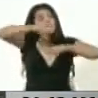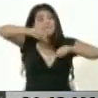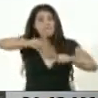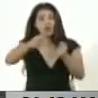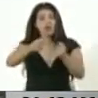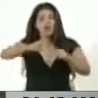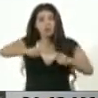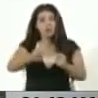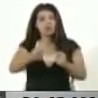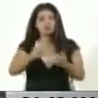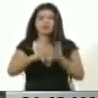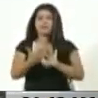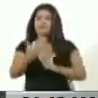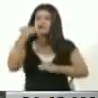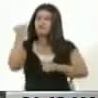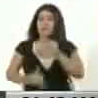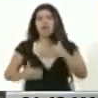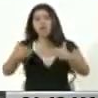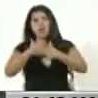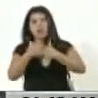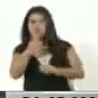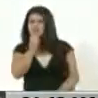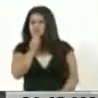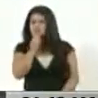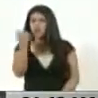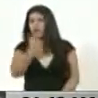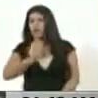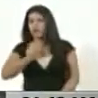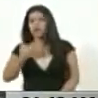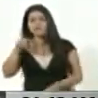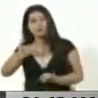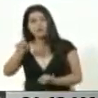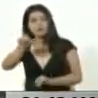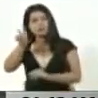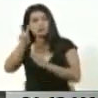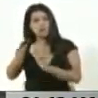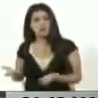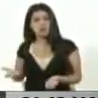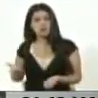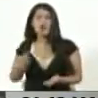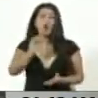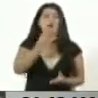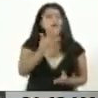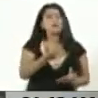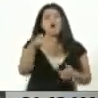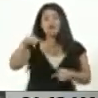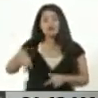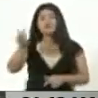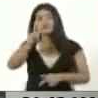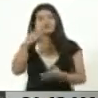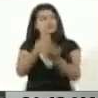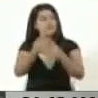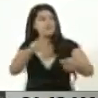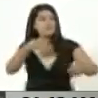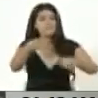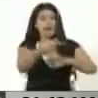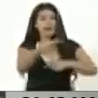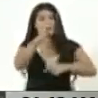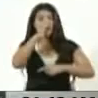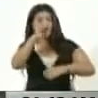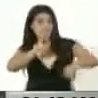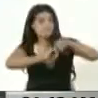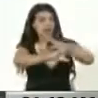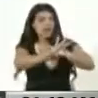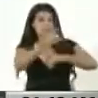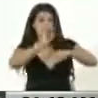muchas veces los voceros del Ejecutivo, que llega un barco cargado de insumos para Venezuela, alimentos, medicina, y no se puede desembarcar